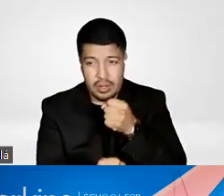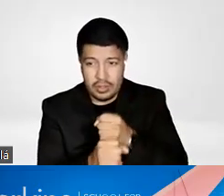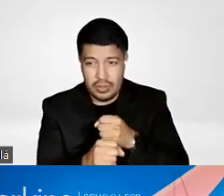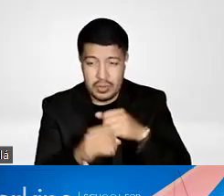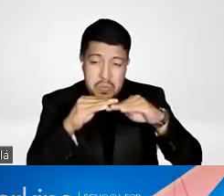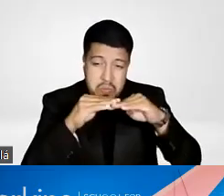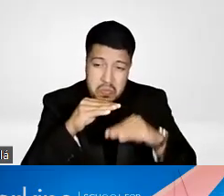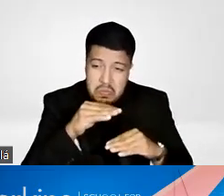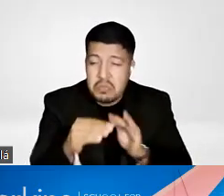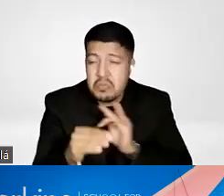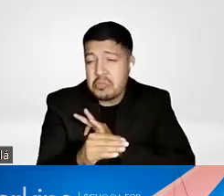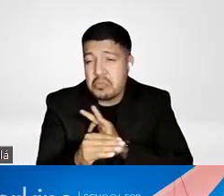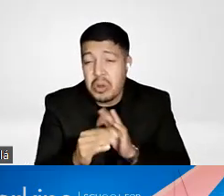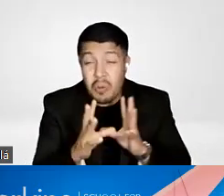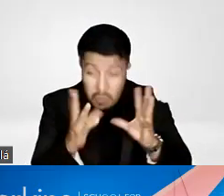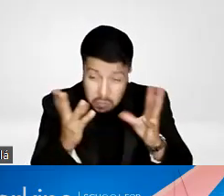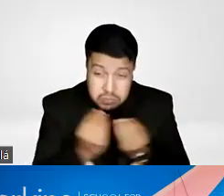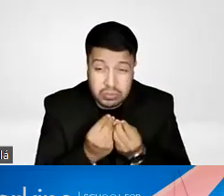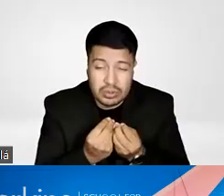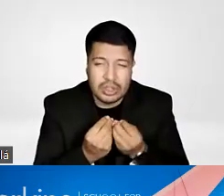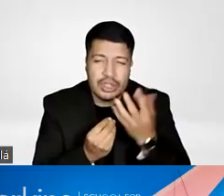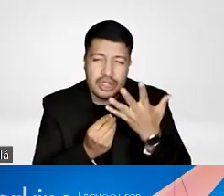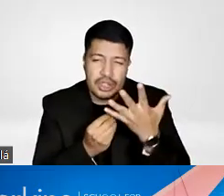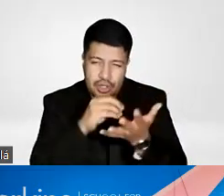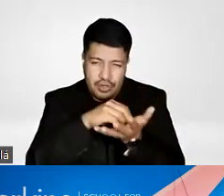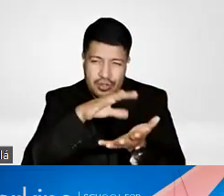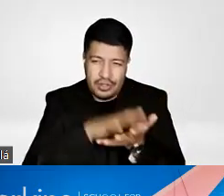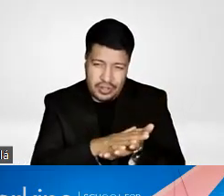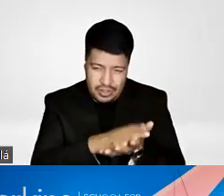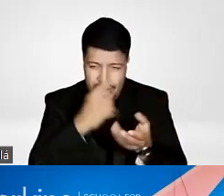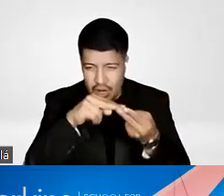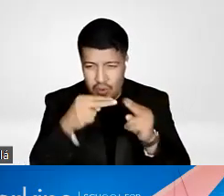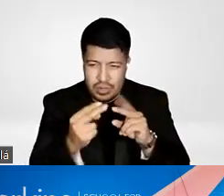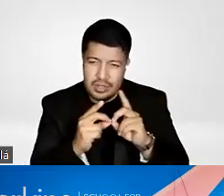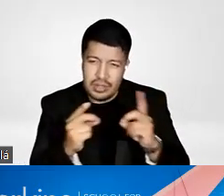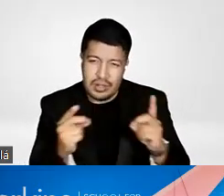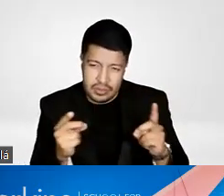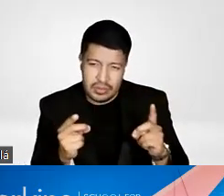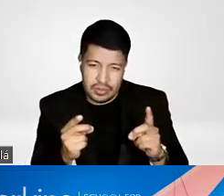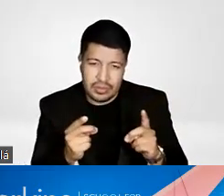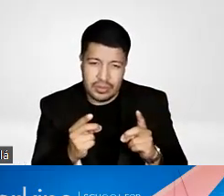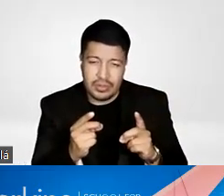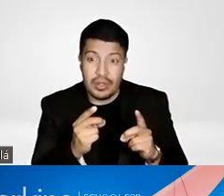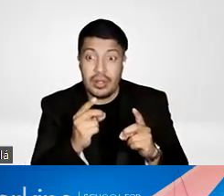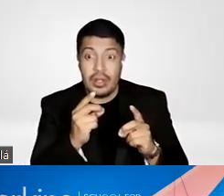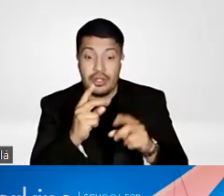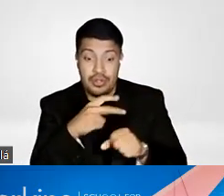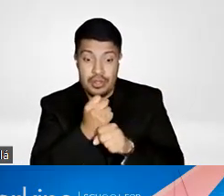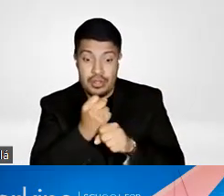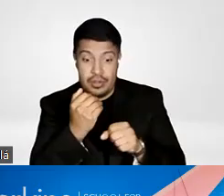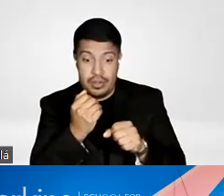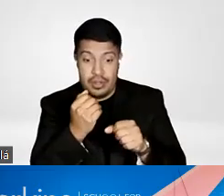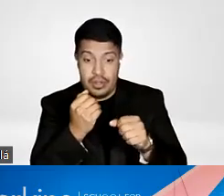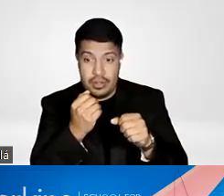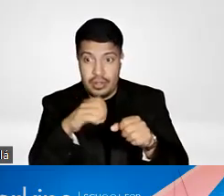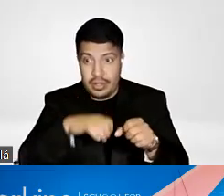consultas de neurodesarrollo antes de los 2 años de edad. Entonces realmente es muy poco el seguimiento que se da